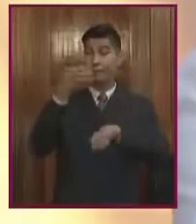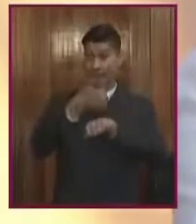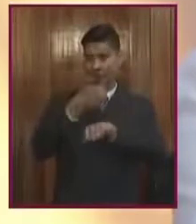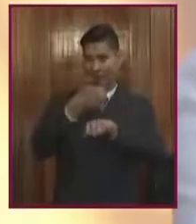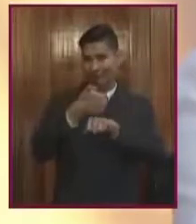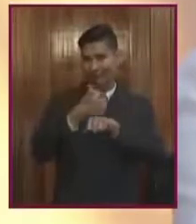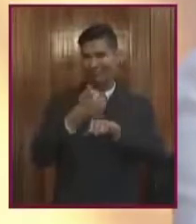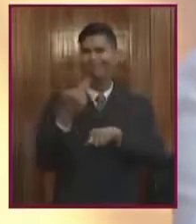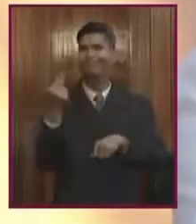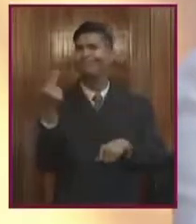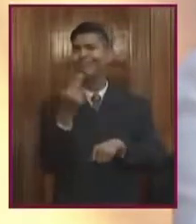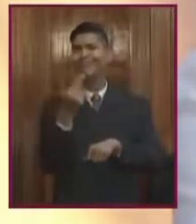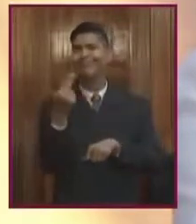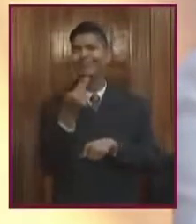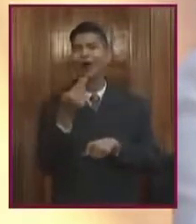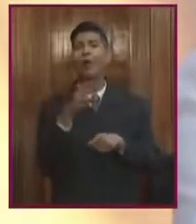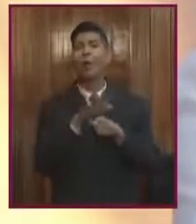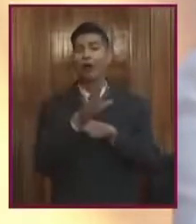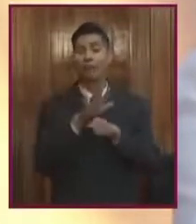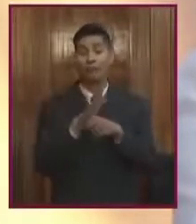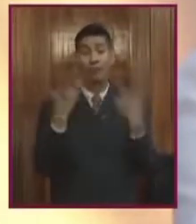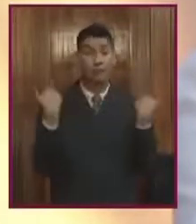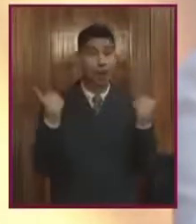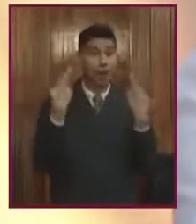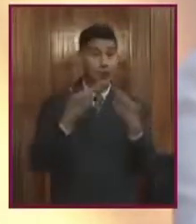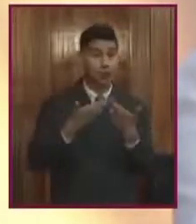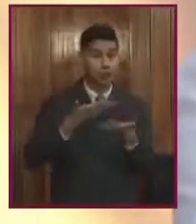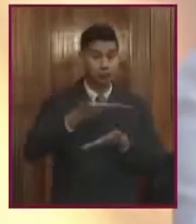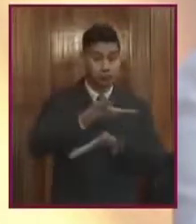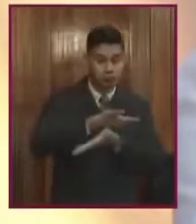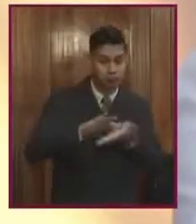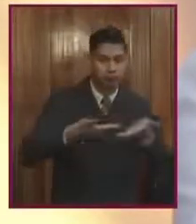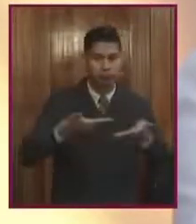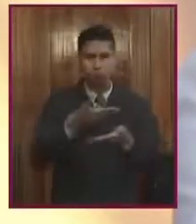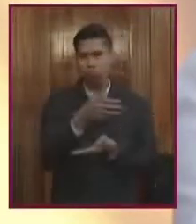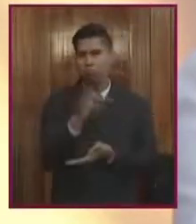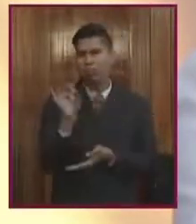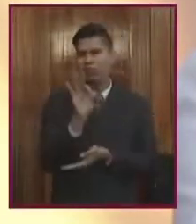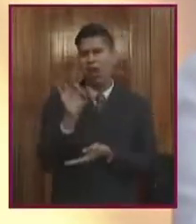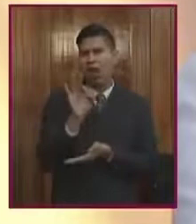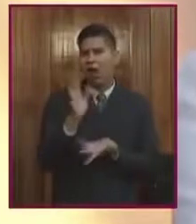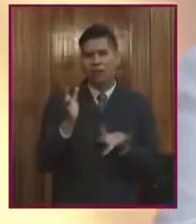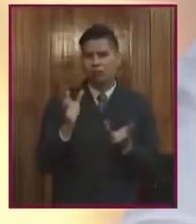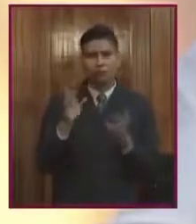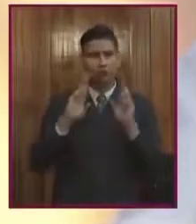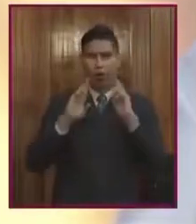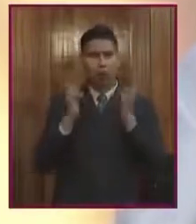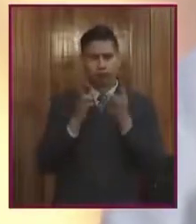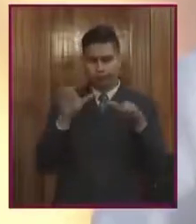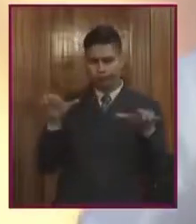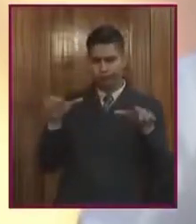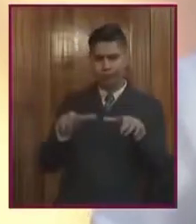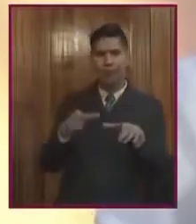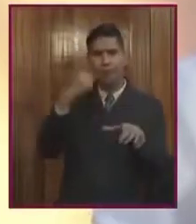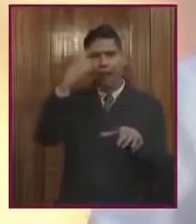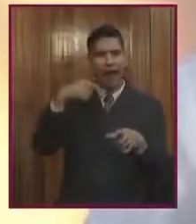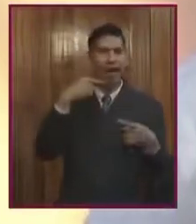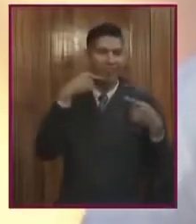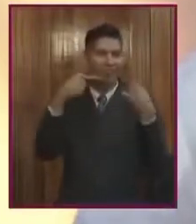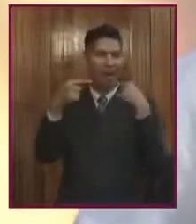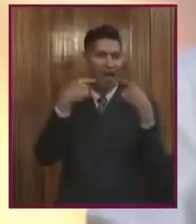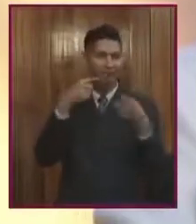docentes, quizá crear círculos de estudios donde puedan intercambiar experiencias,